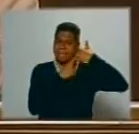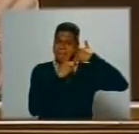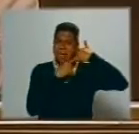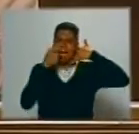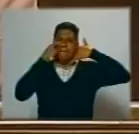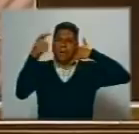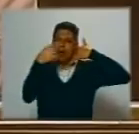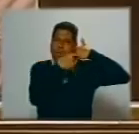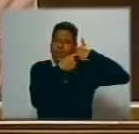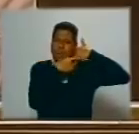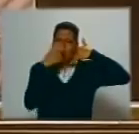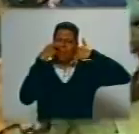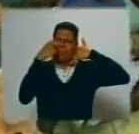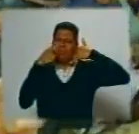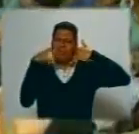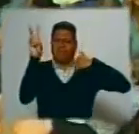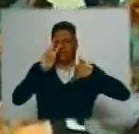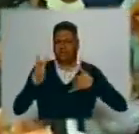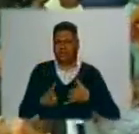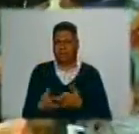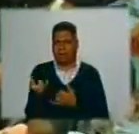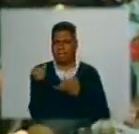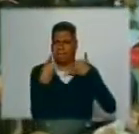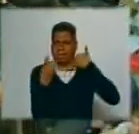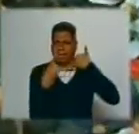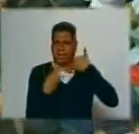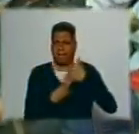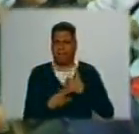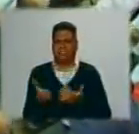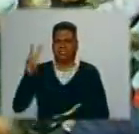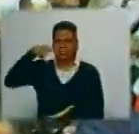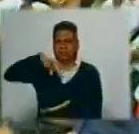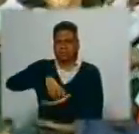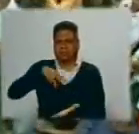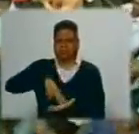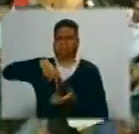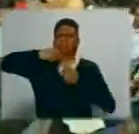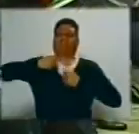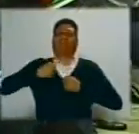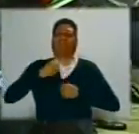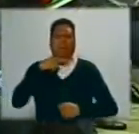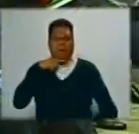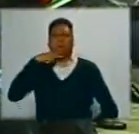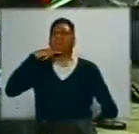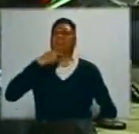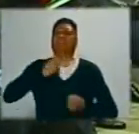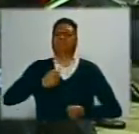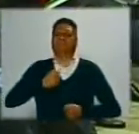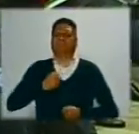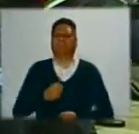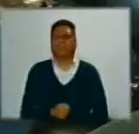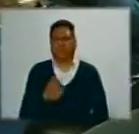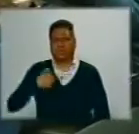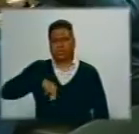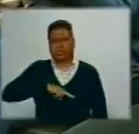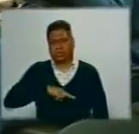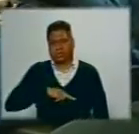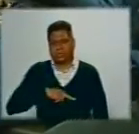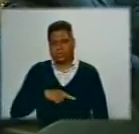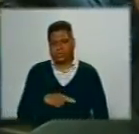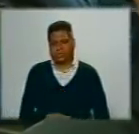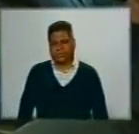pueblo de Venezuela, y aquí estamos, rodilla en tierra, cabeza en alto, moral en alto, ética